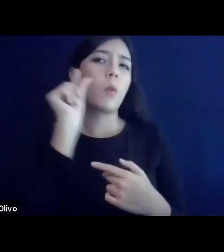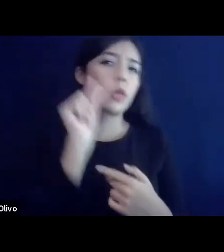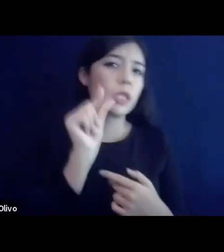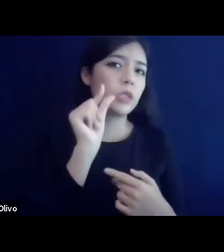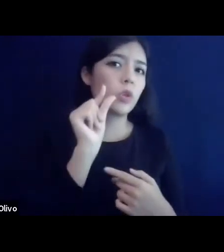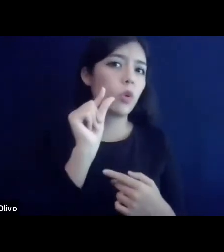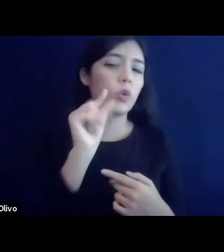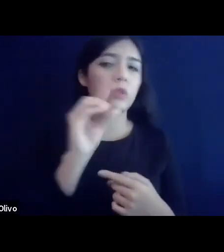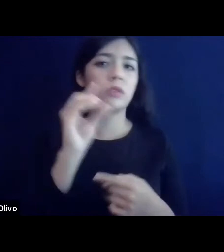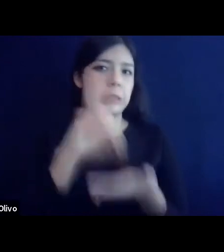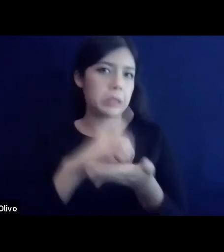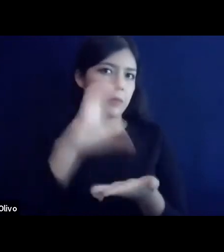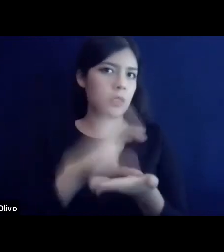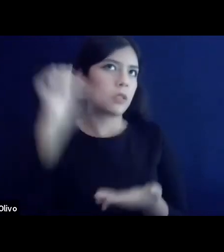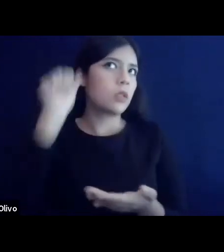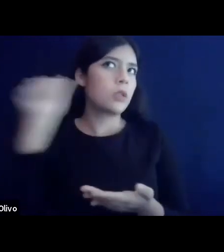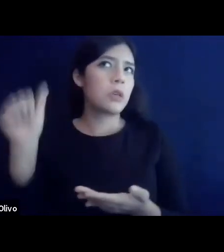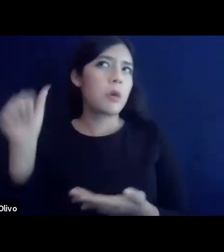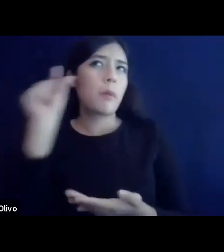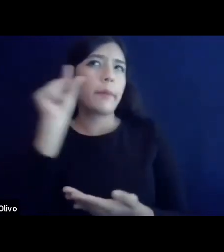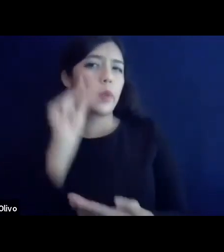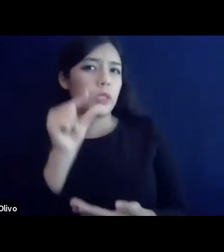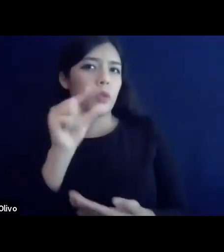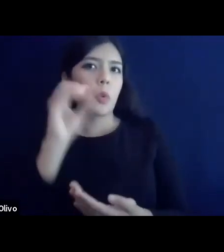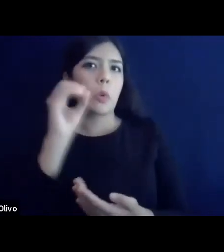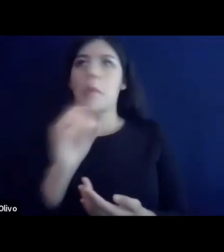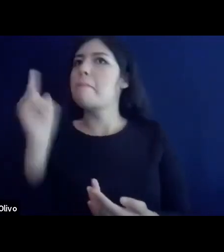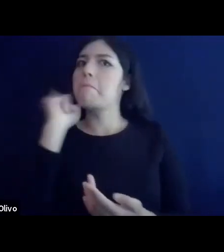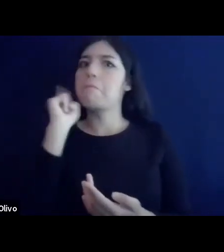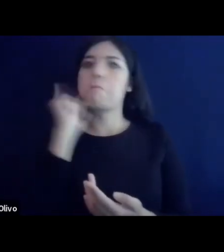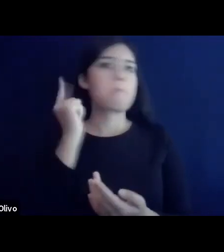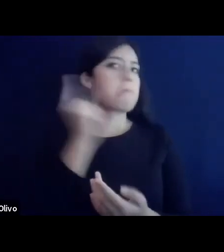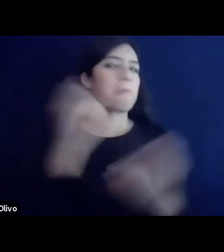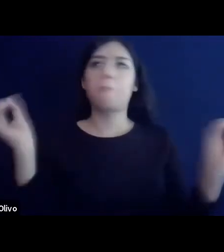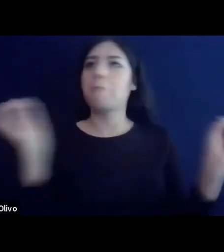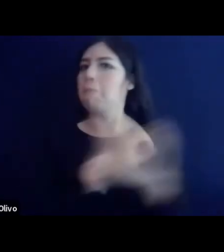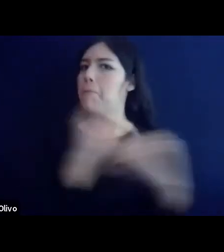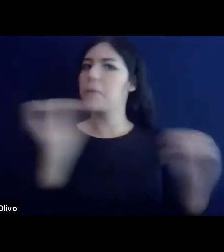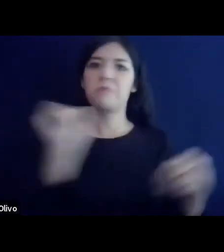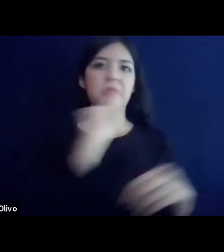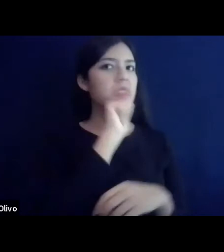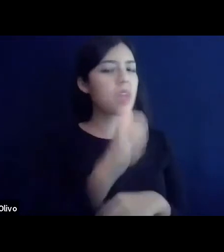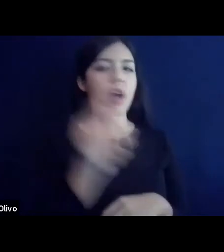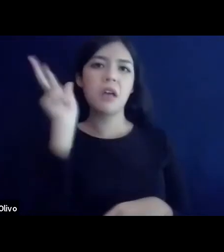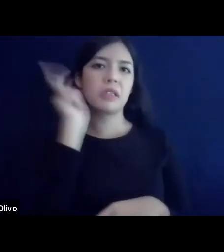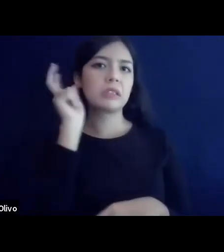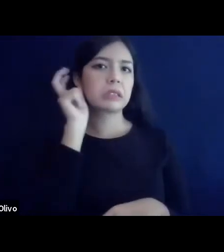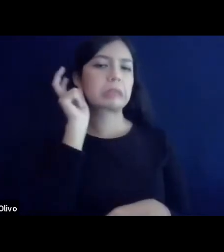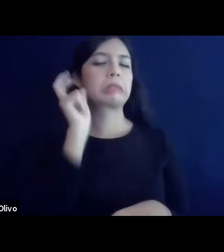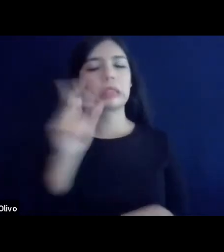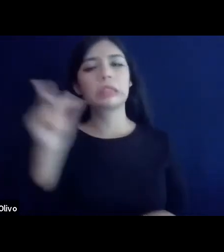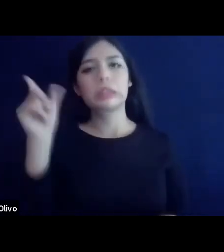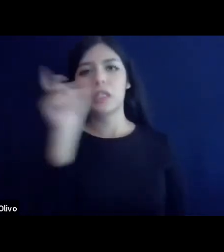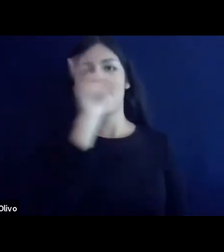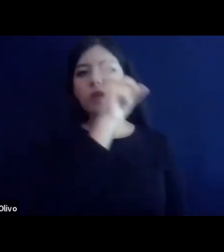o que no escuchan nada. Entonces, se vuelve un problema de comunicación un tanto difícil de resolver,